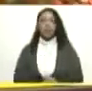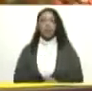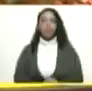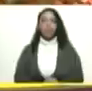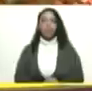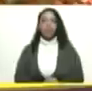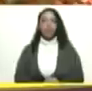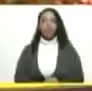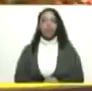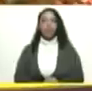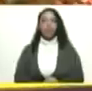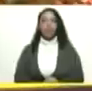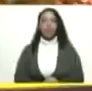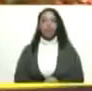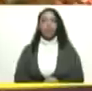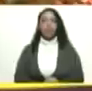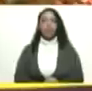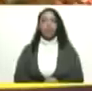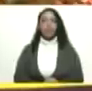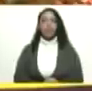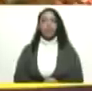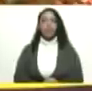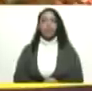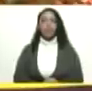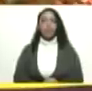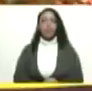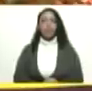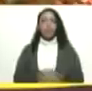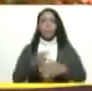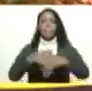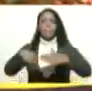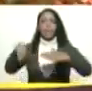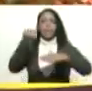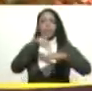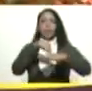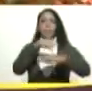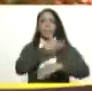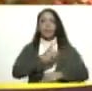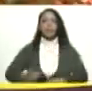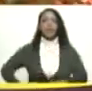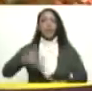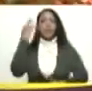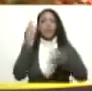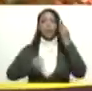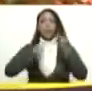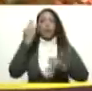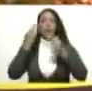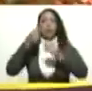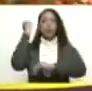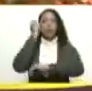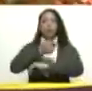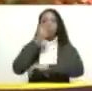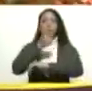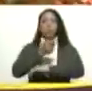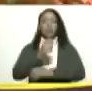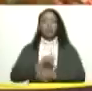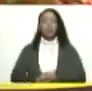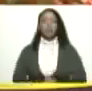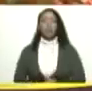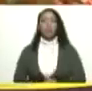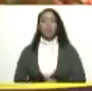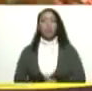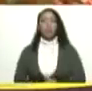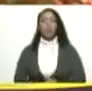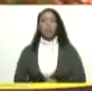a la magistrada presidenta del Tribunal Supremo de Justicia,